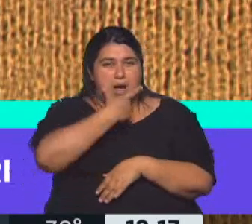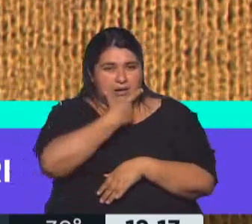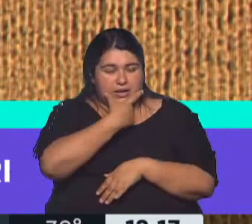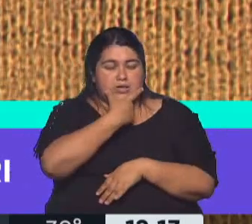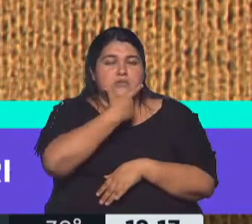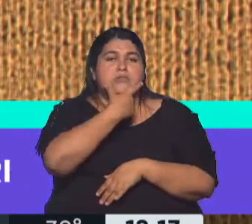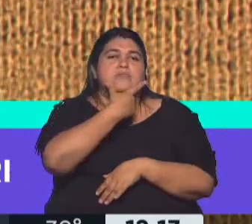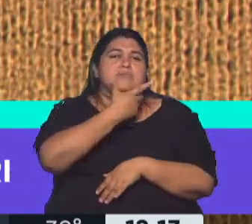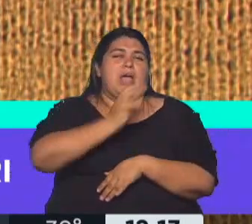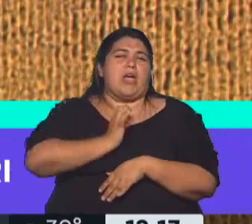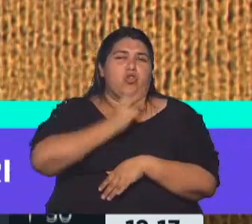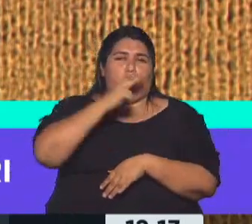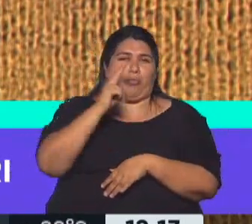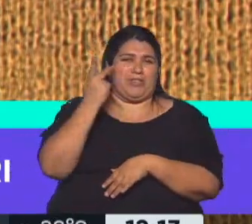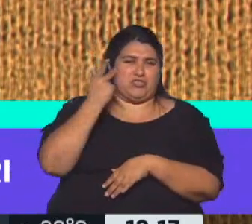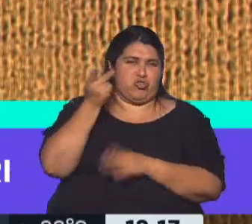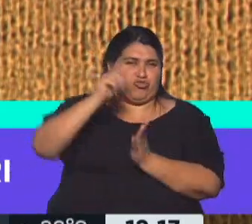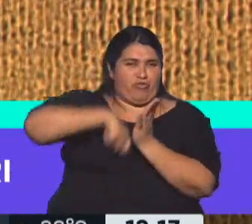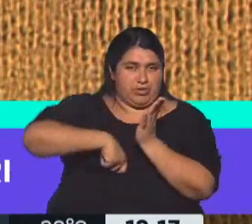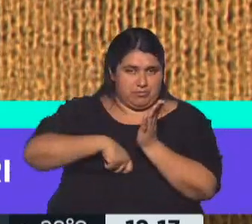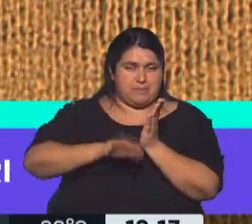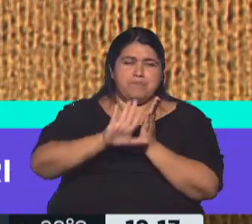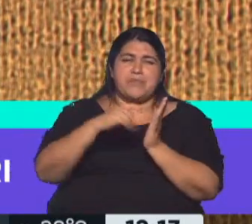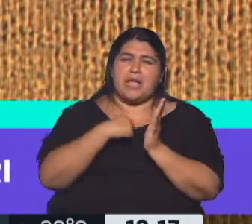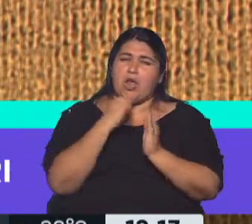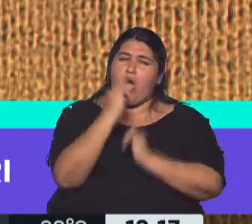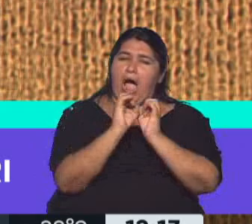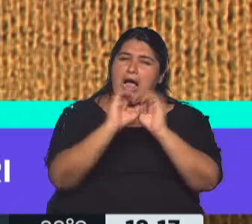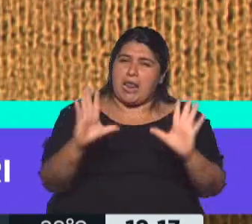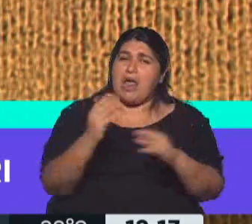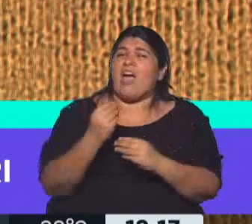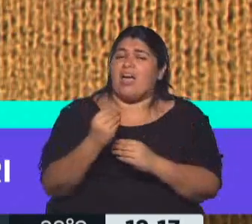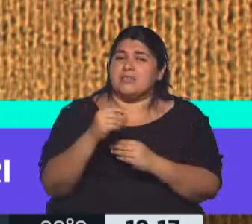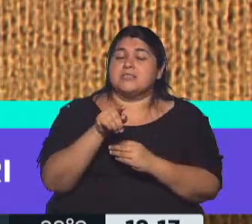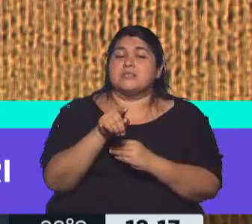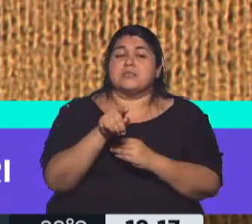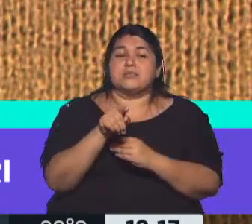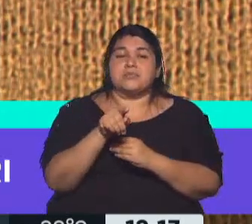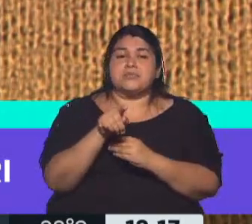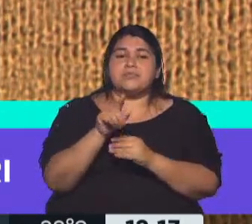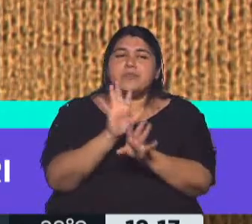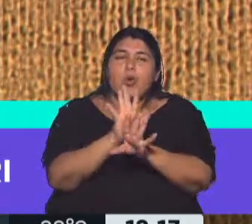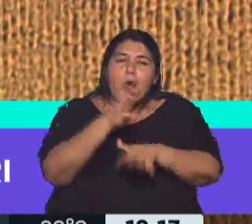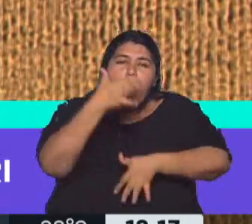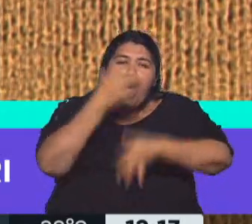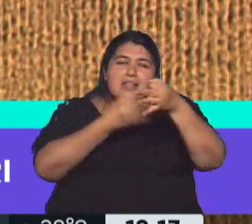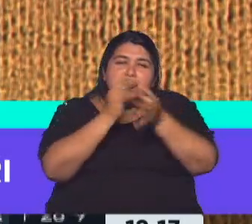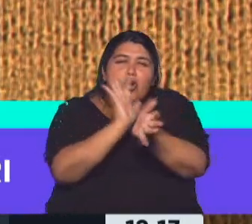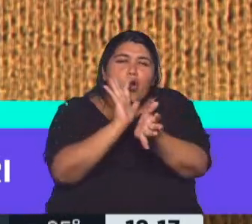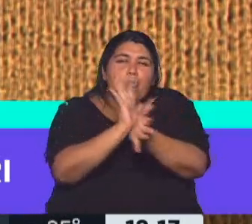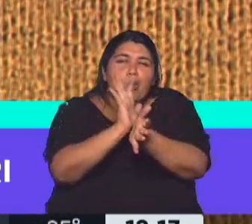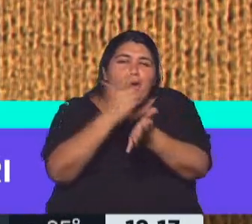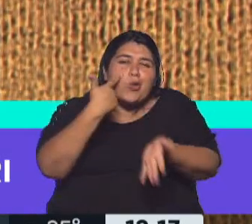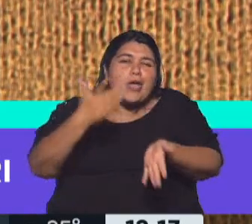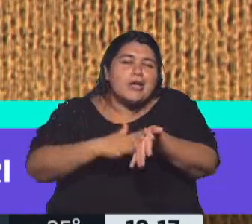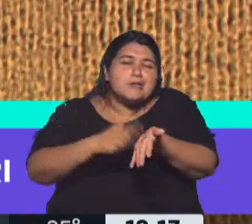Macri, allá por el año 2018. Primera aclaración, es una evaluación de rutina, para decirlo de alguna